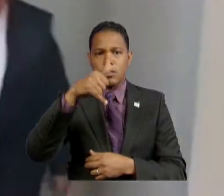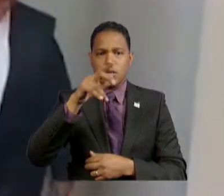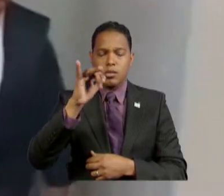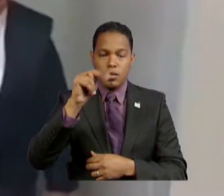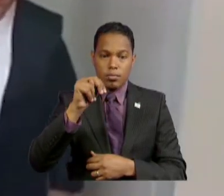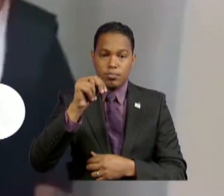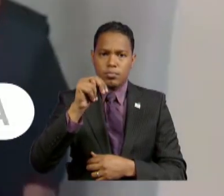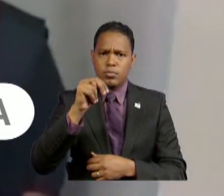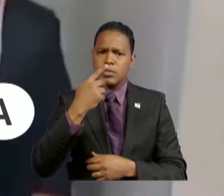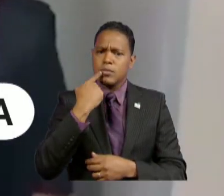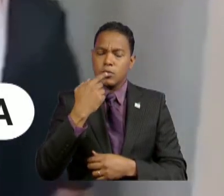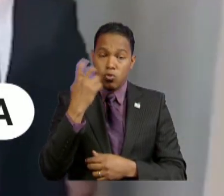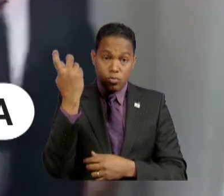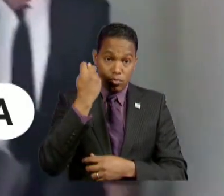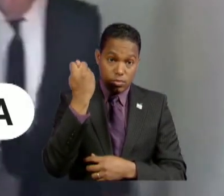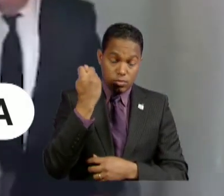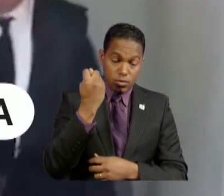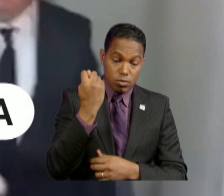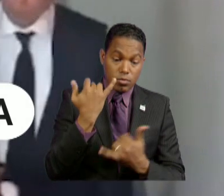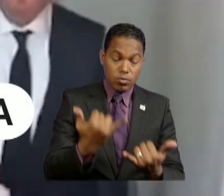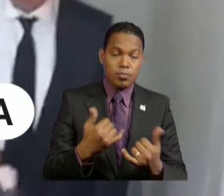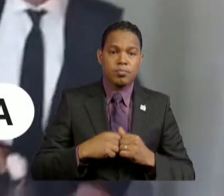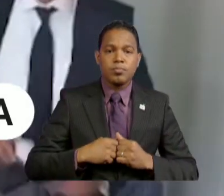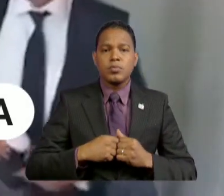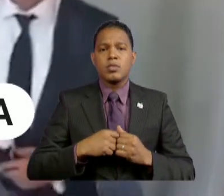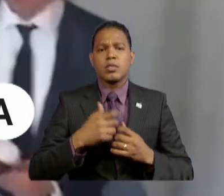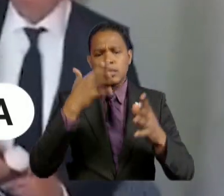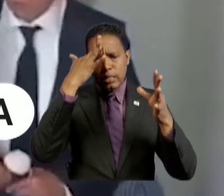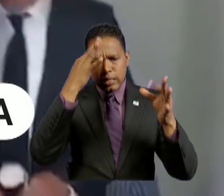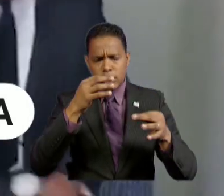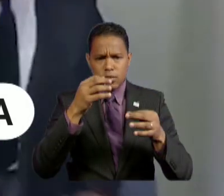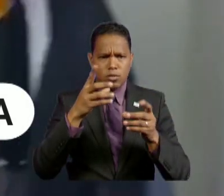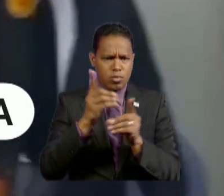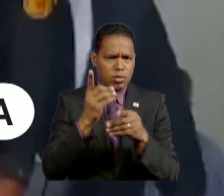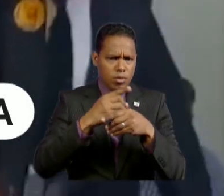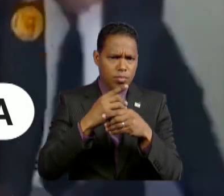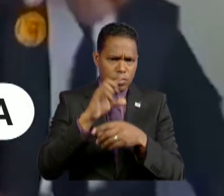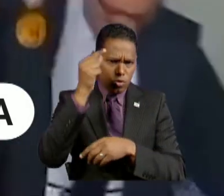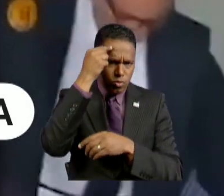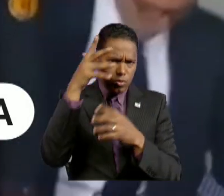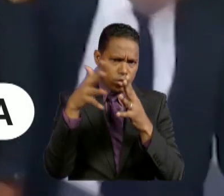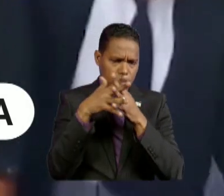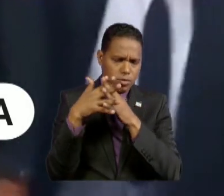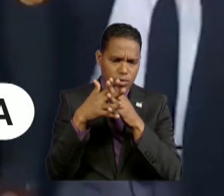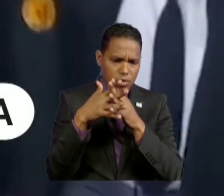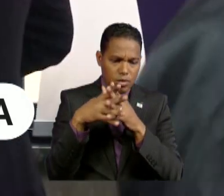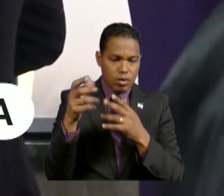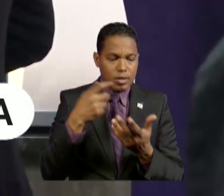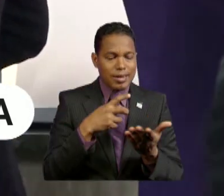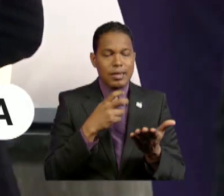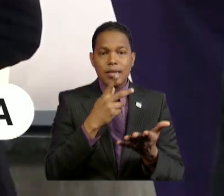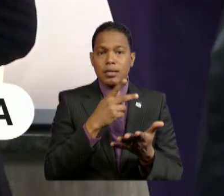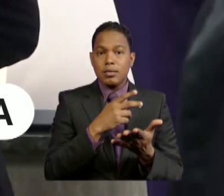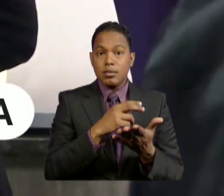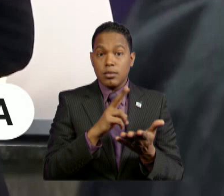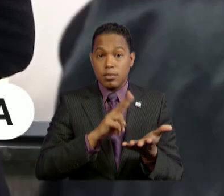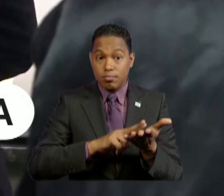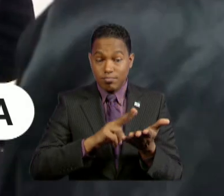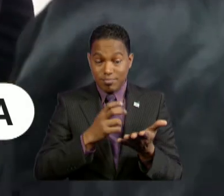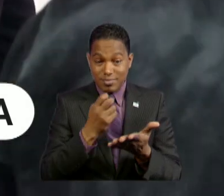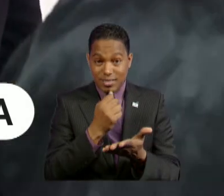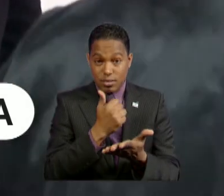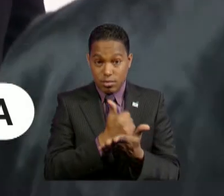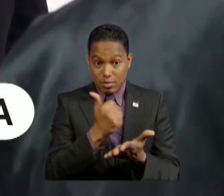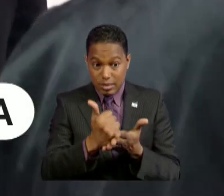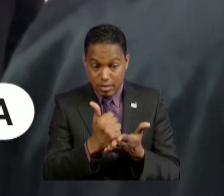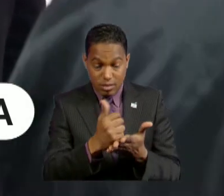afirmó este martes, nada más y nada menos, que la decisión del Departamento de Estado de Estados Unidos de retirarle el visado a él y su familia obedece